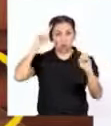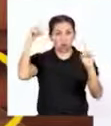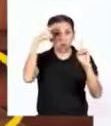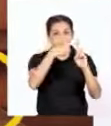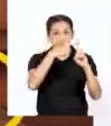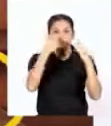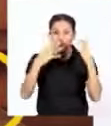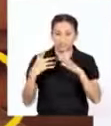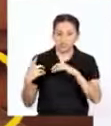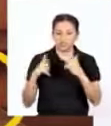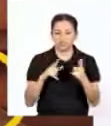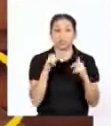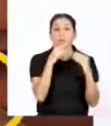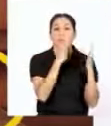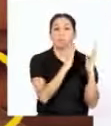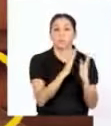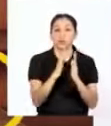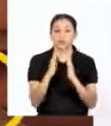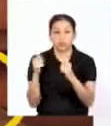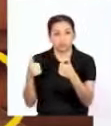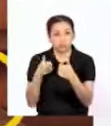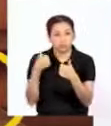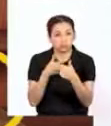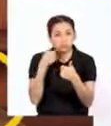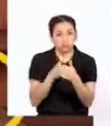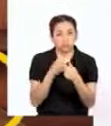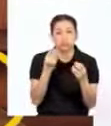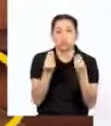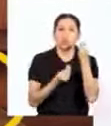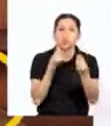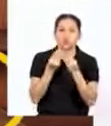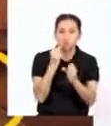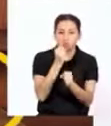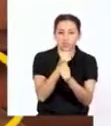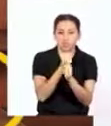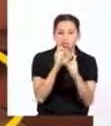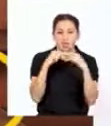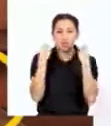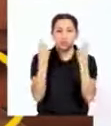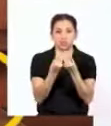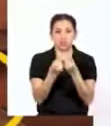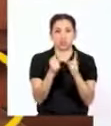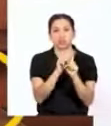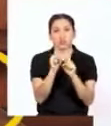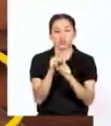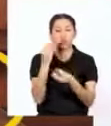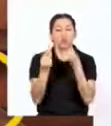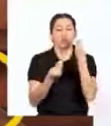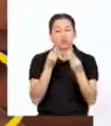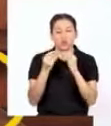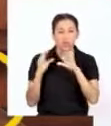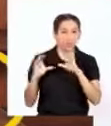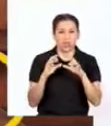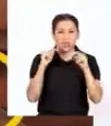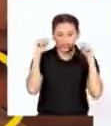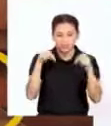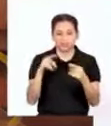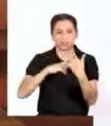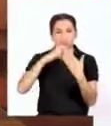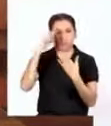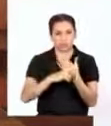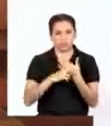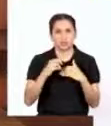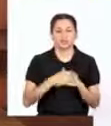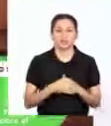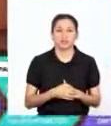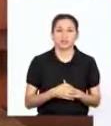los objetivos alcanzados, el proceso seguido, cómo se trabajó en equipo y cómo se sintieron al elaborar